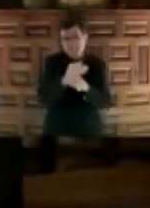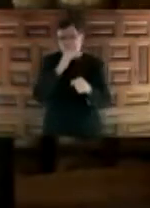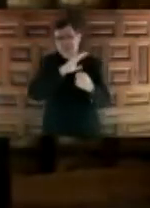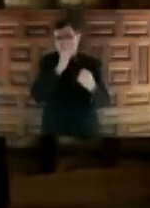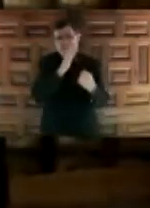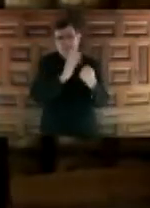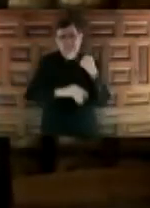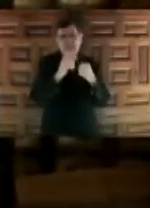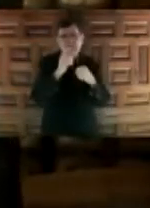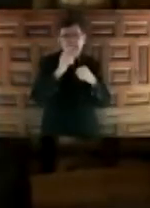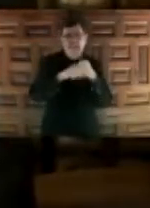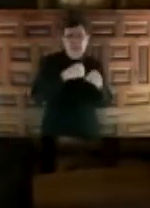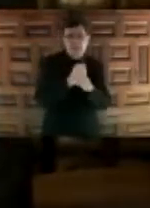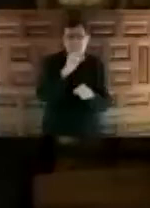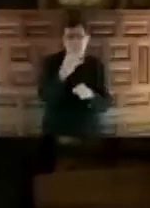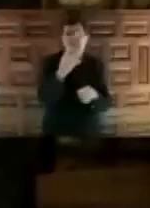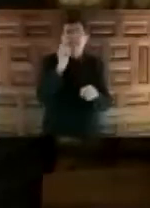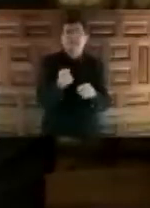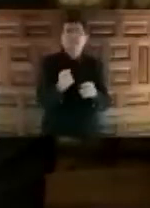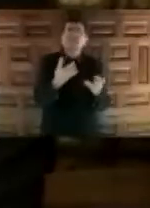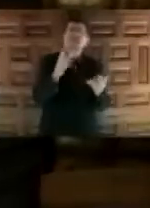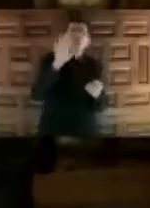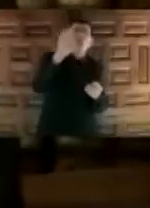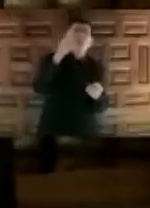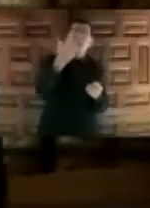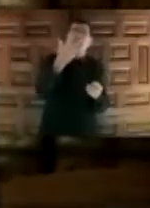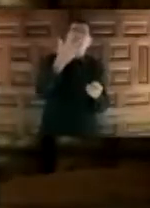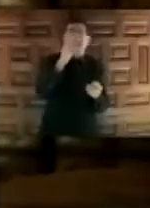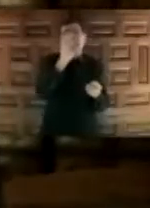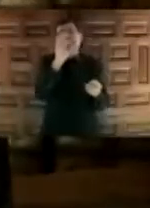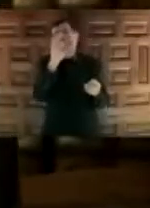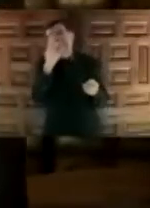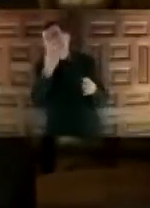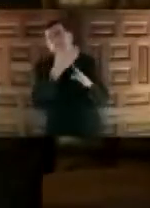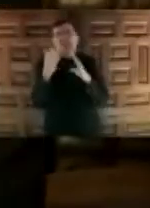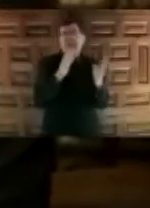del 24, ¿sí? Que es el 40 y tantos%